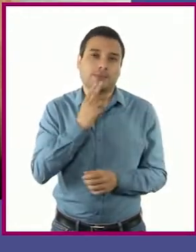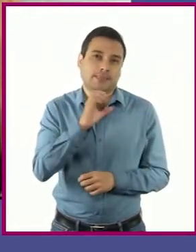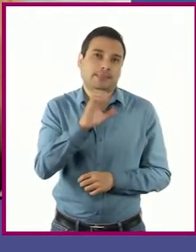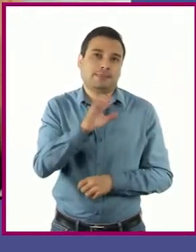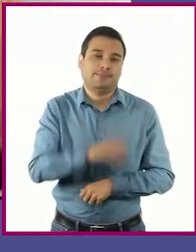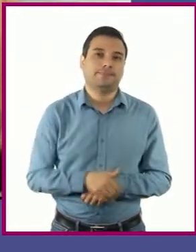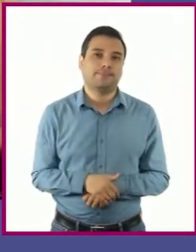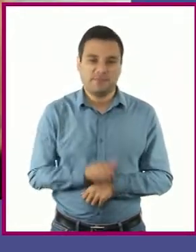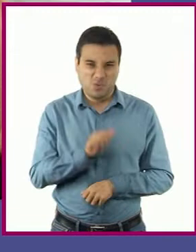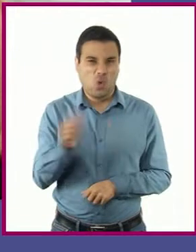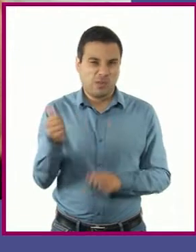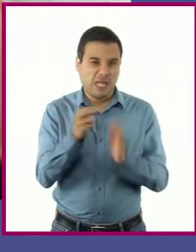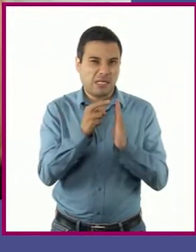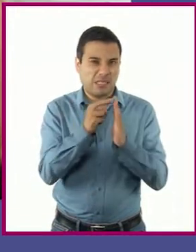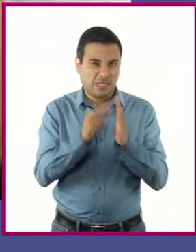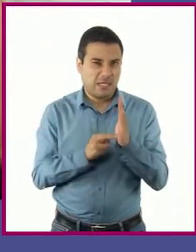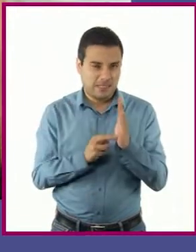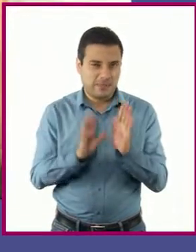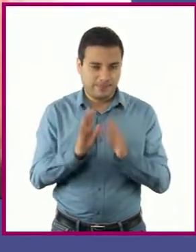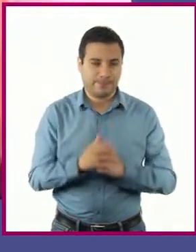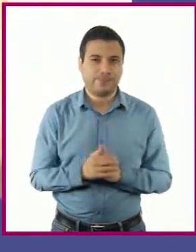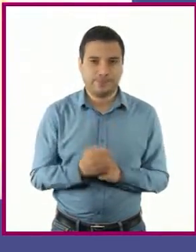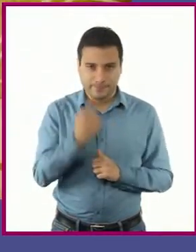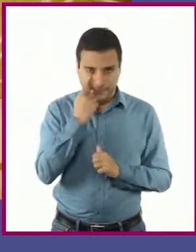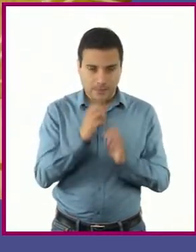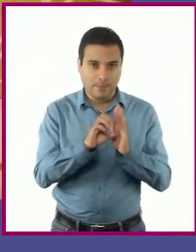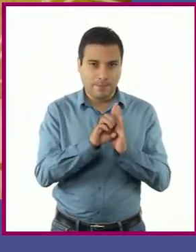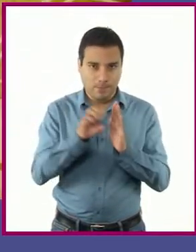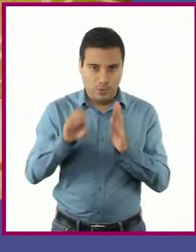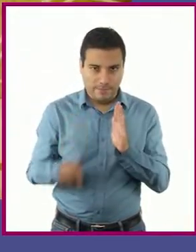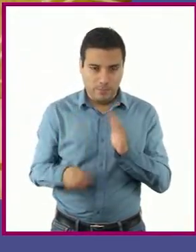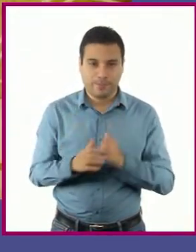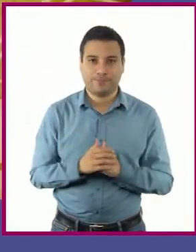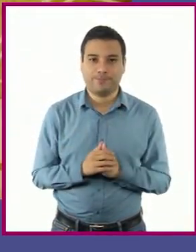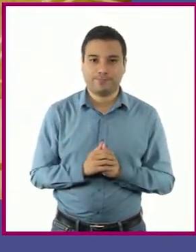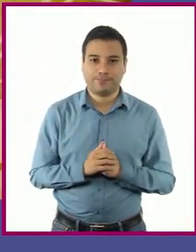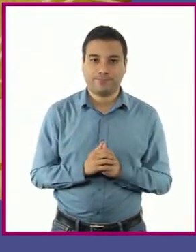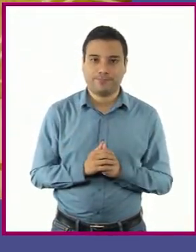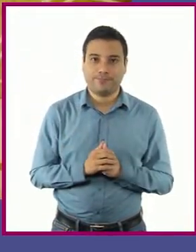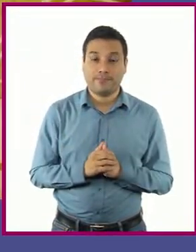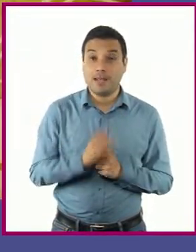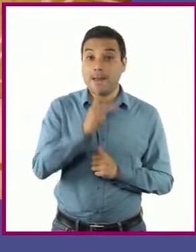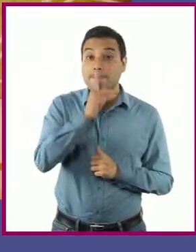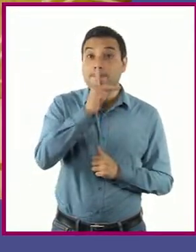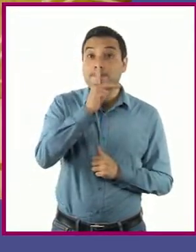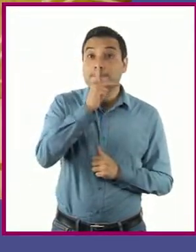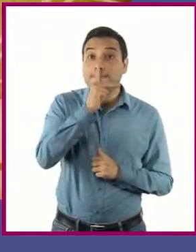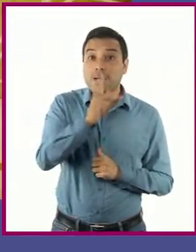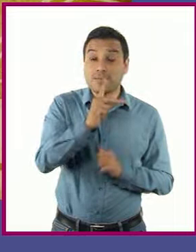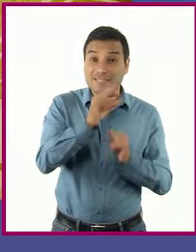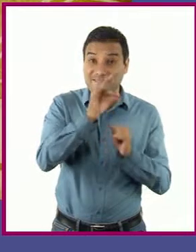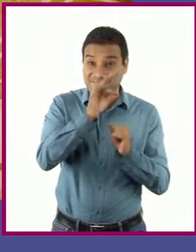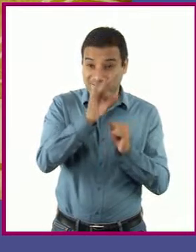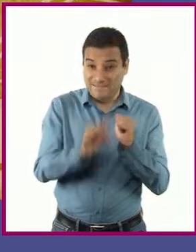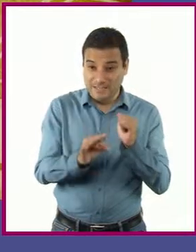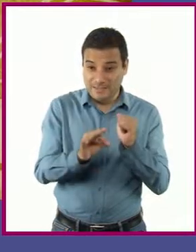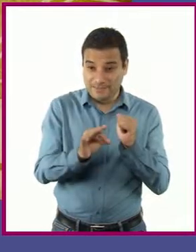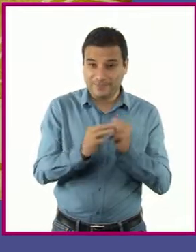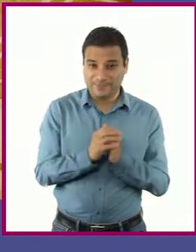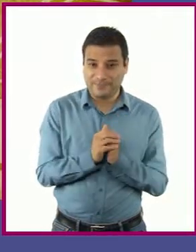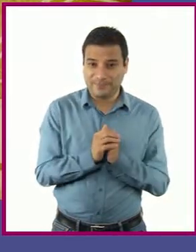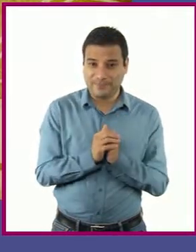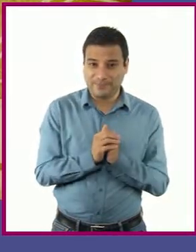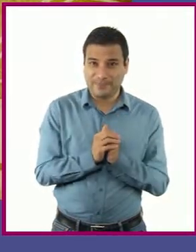Tenemos otras reglas que son invariables. Por ejemplo, las palabras que terminan en